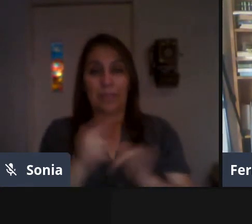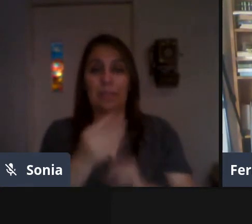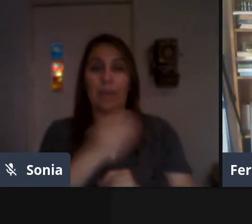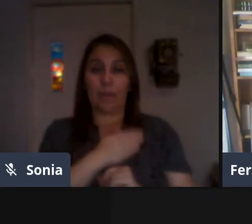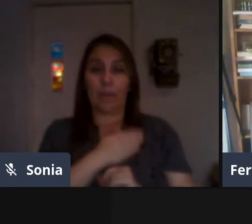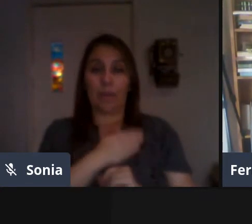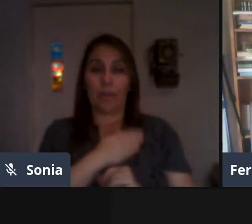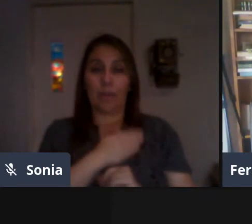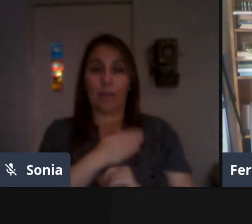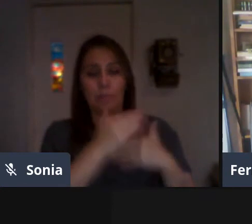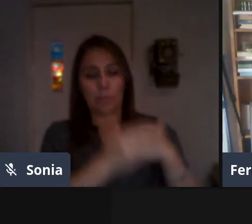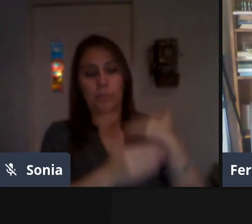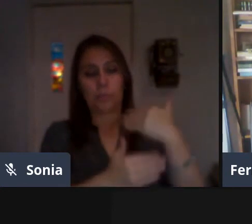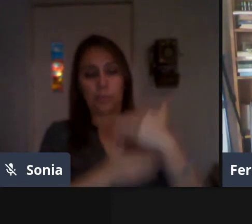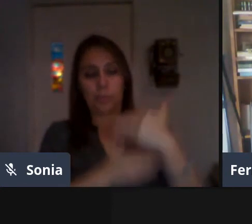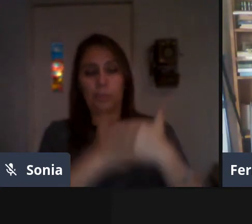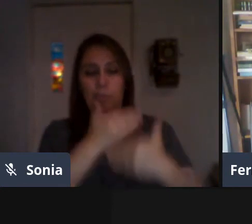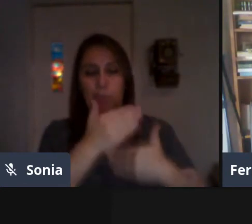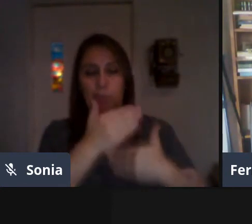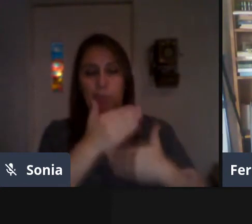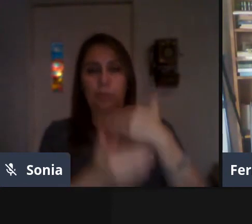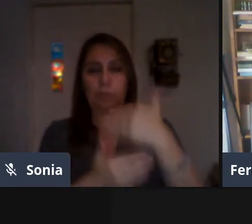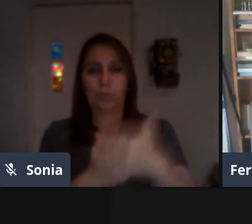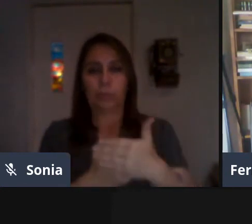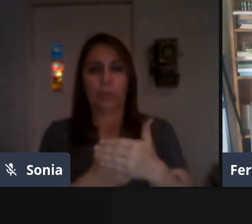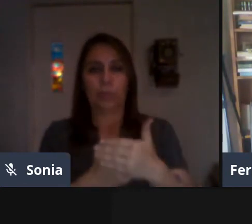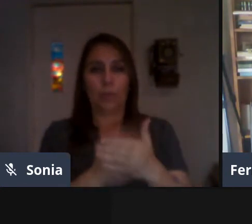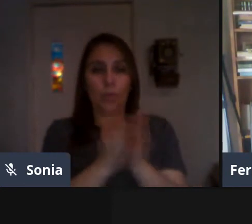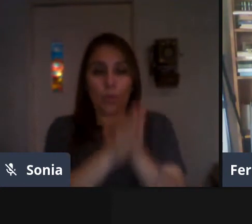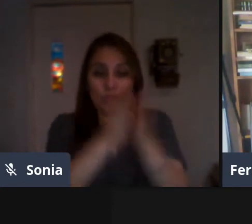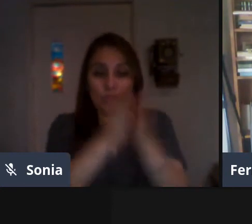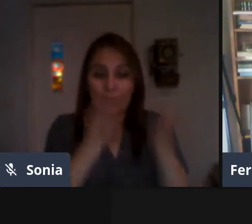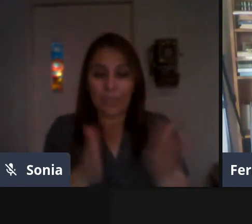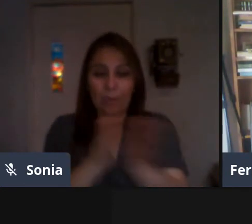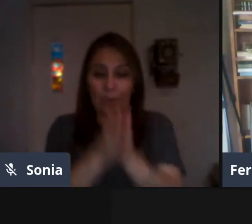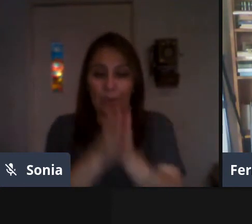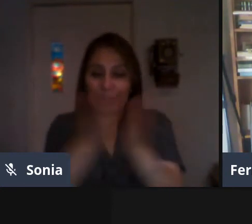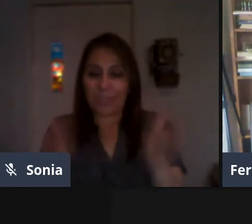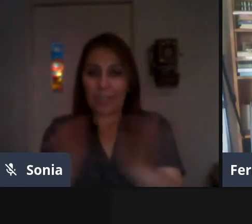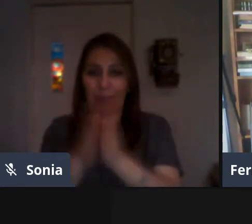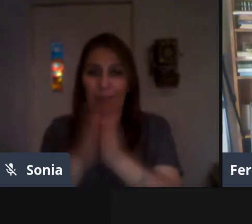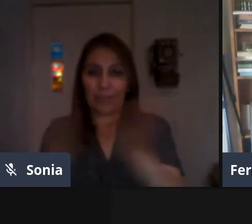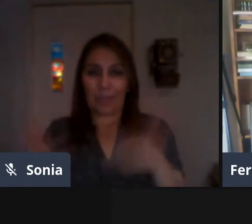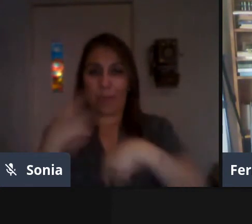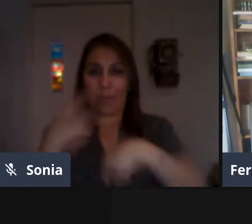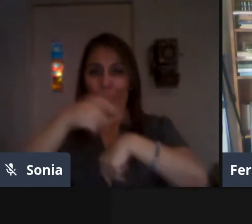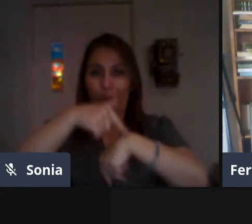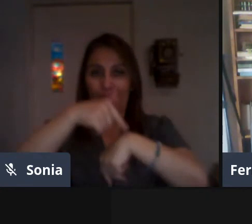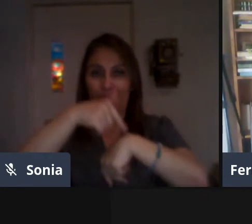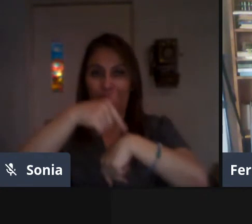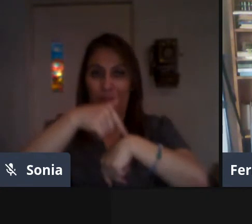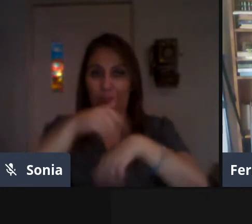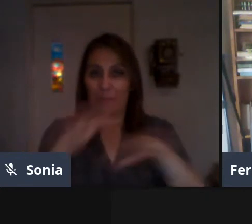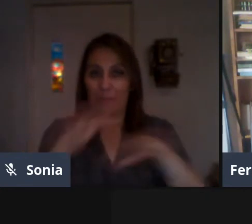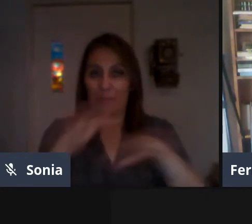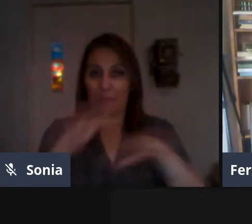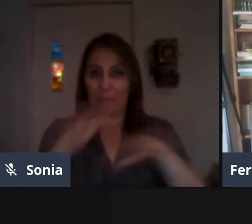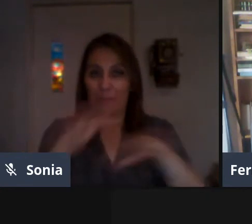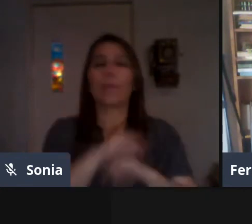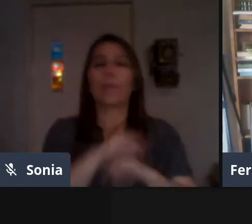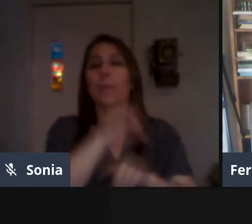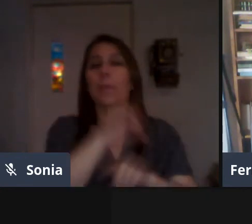que ha tenido unos ciclos no el primer ciclo bueno primero escribir esto